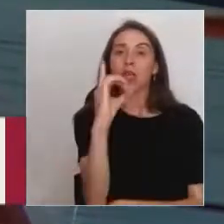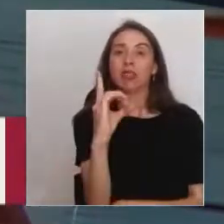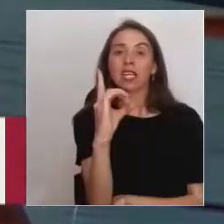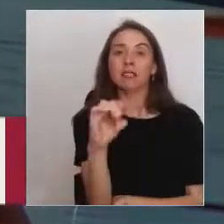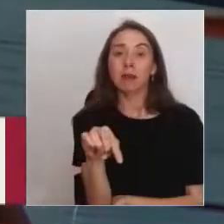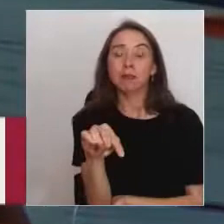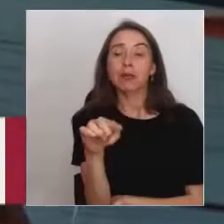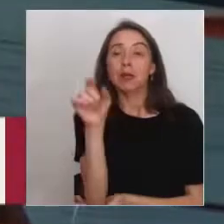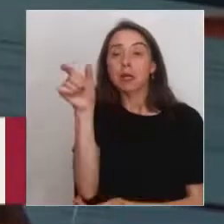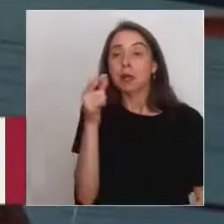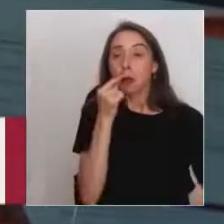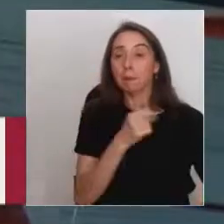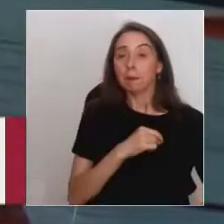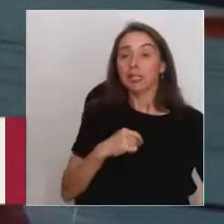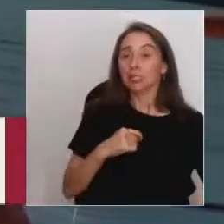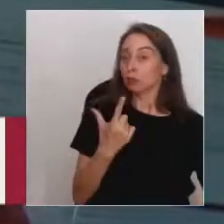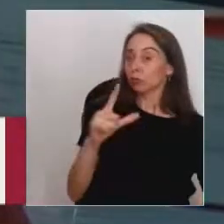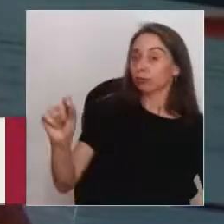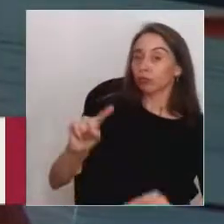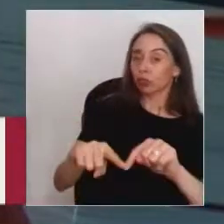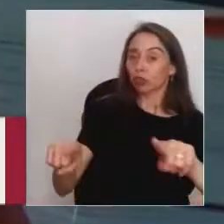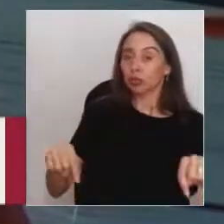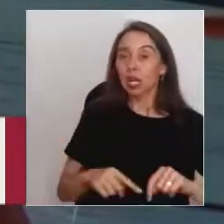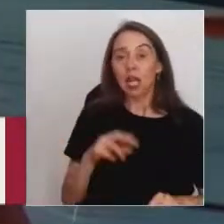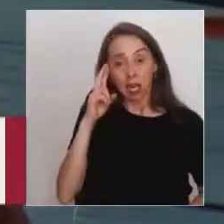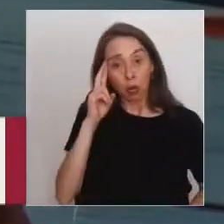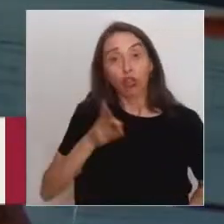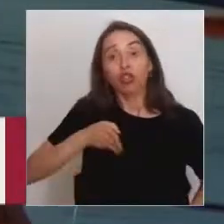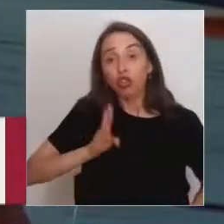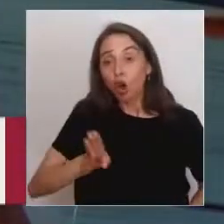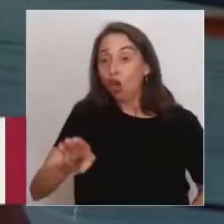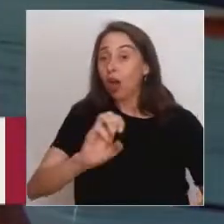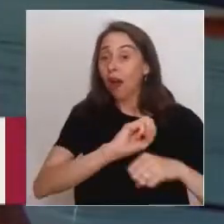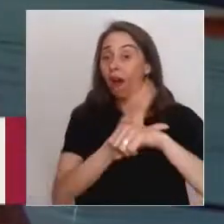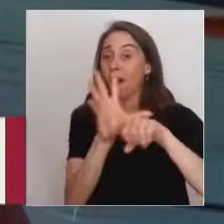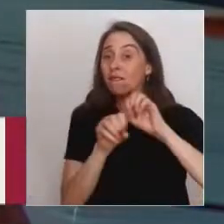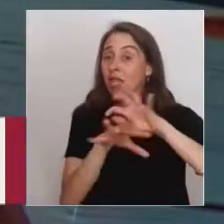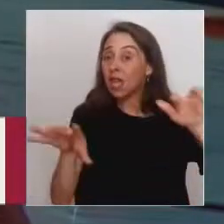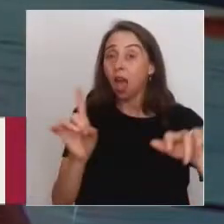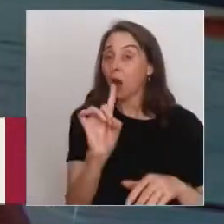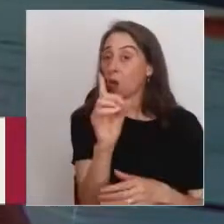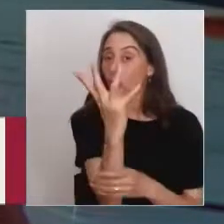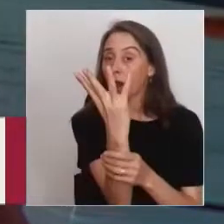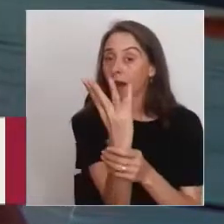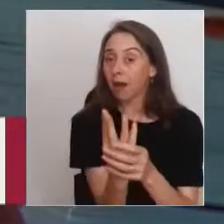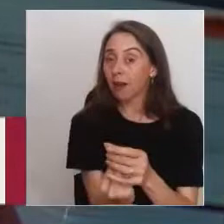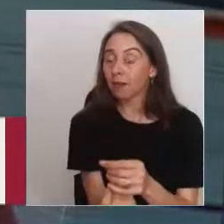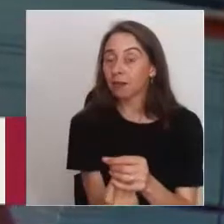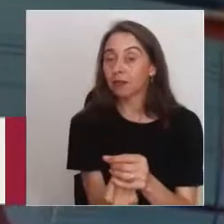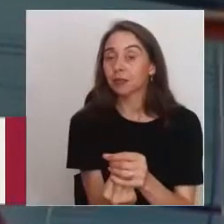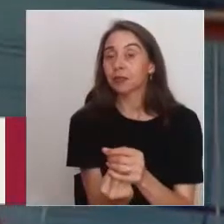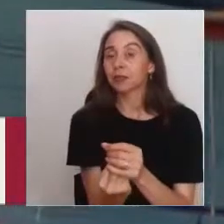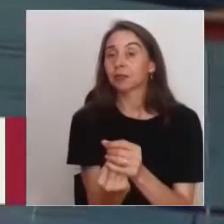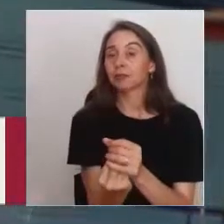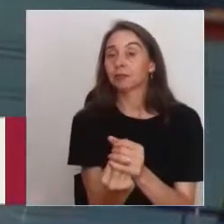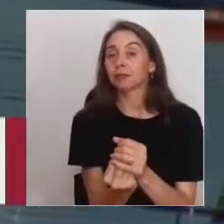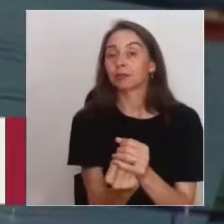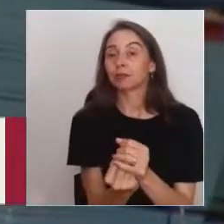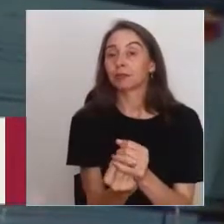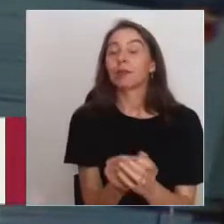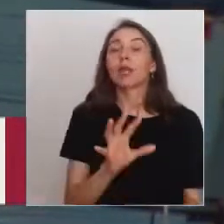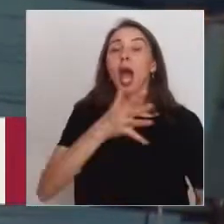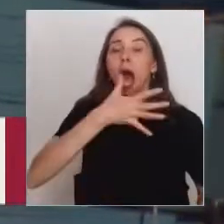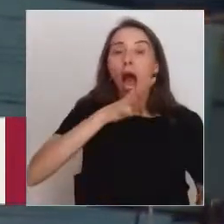sala pero recordarle que aún estamos en pandemia no ha terminado por lo tanto el agua la